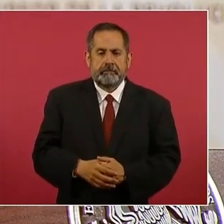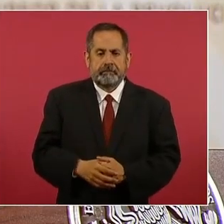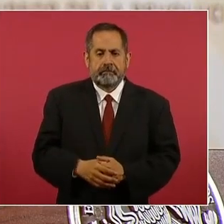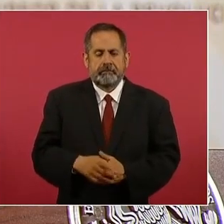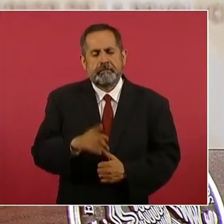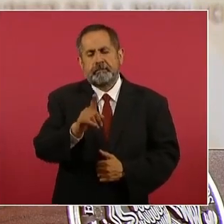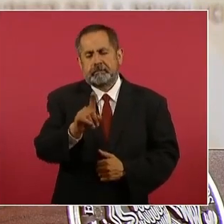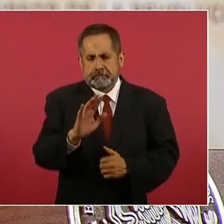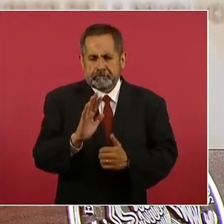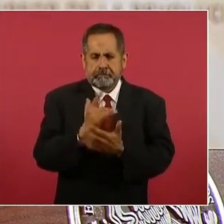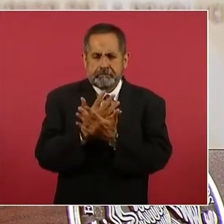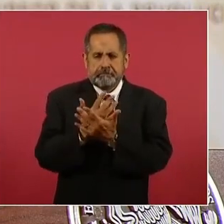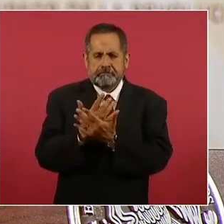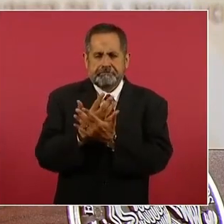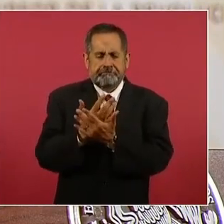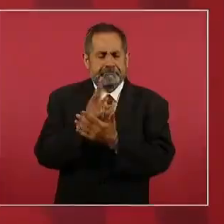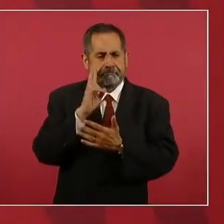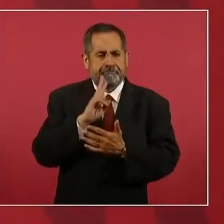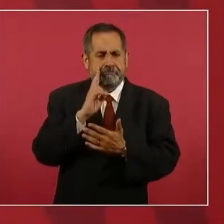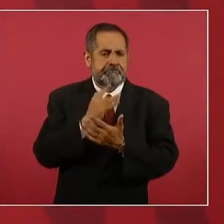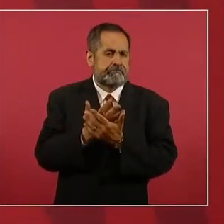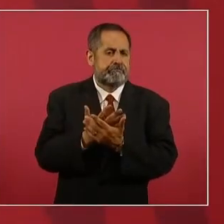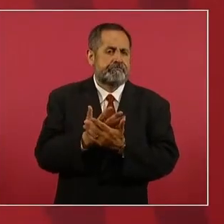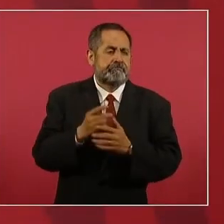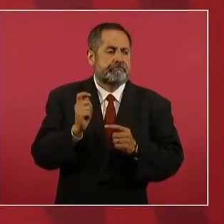Vamos a esperarnos.